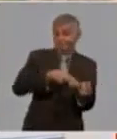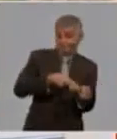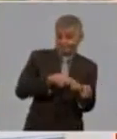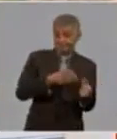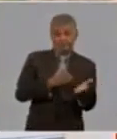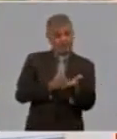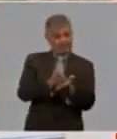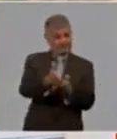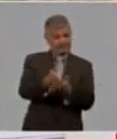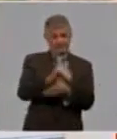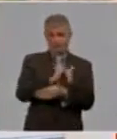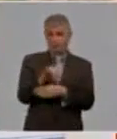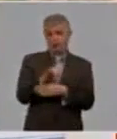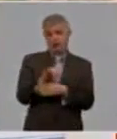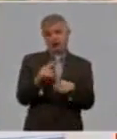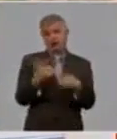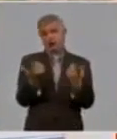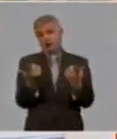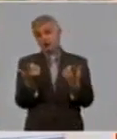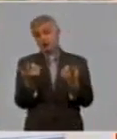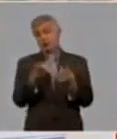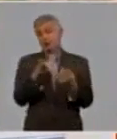mantiene, o por